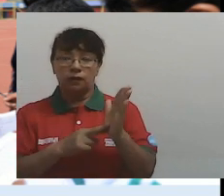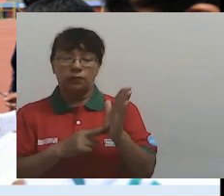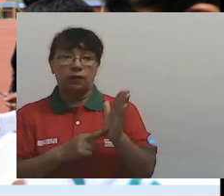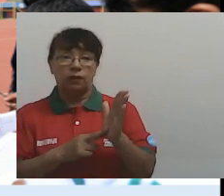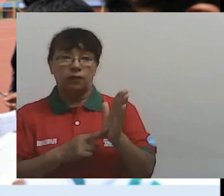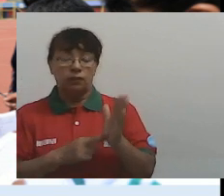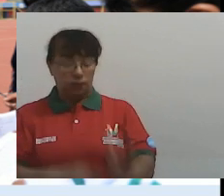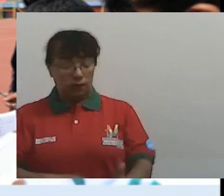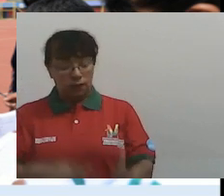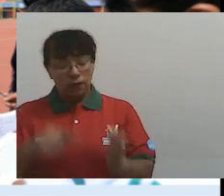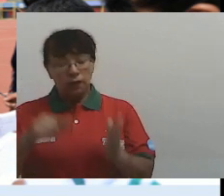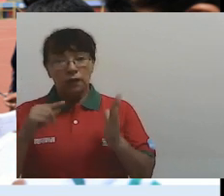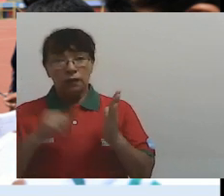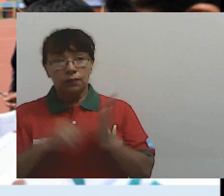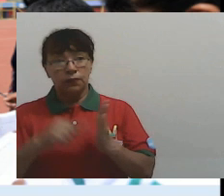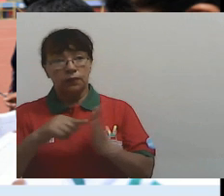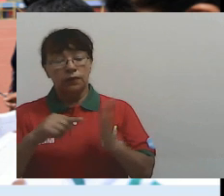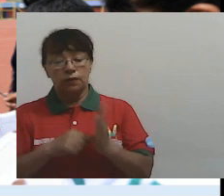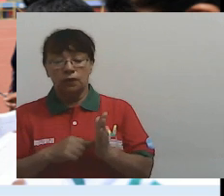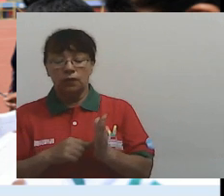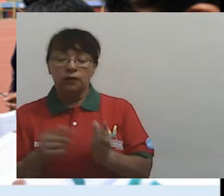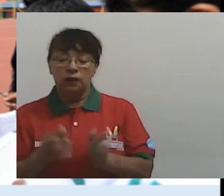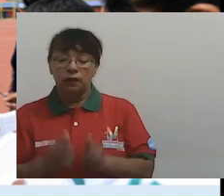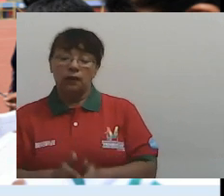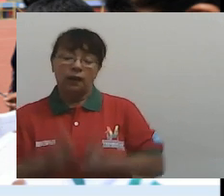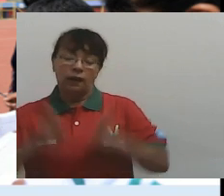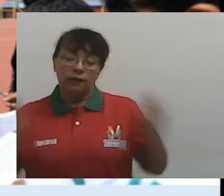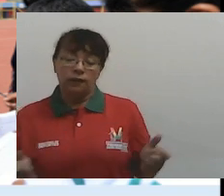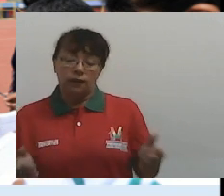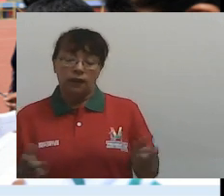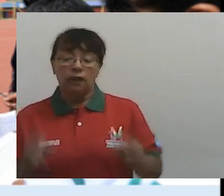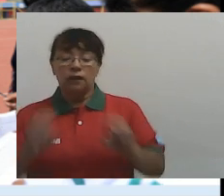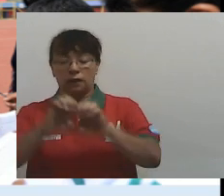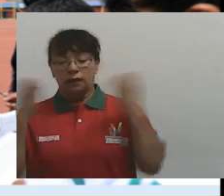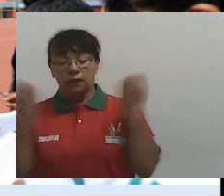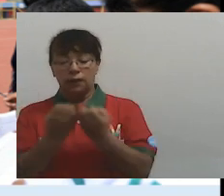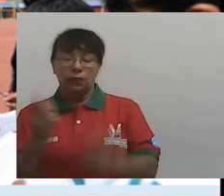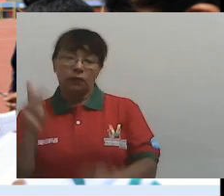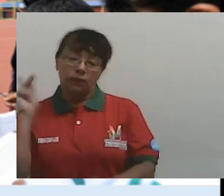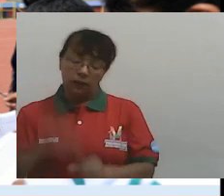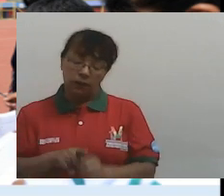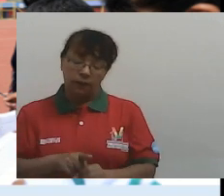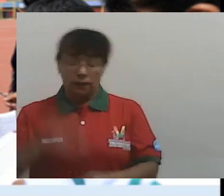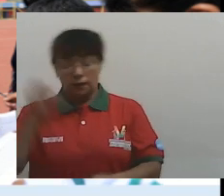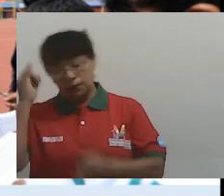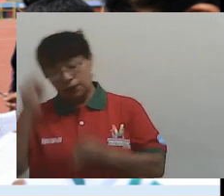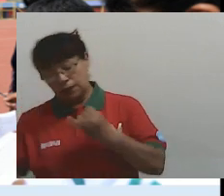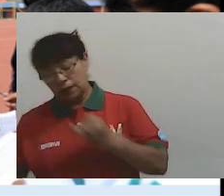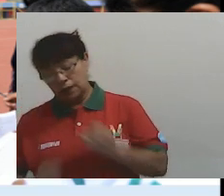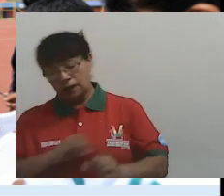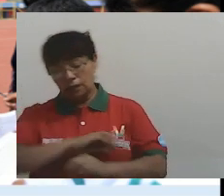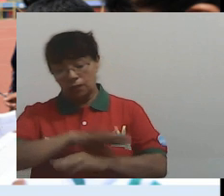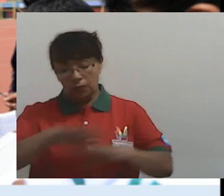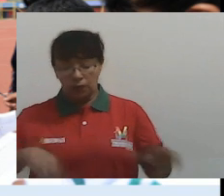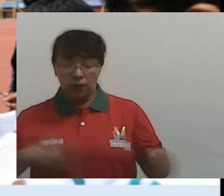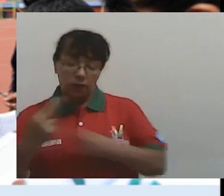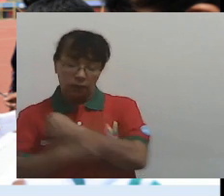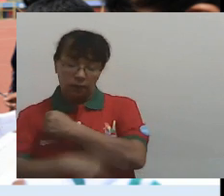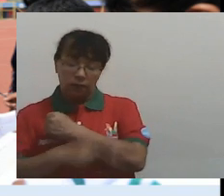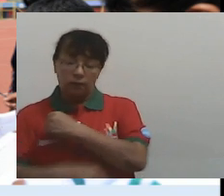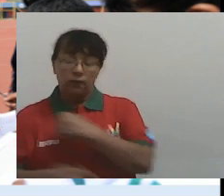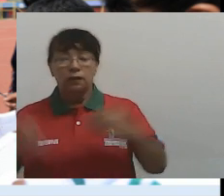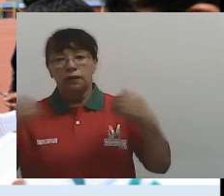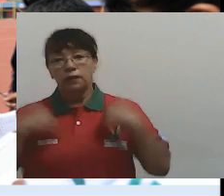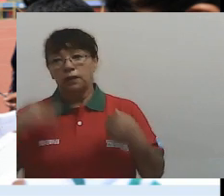en función a la cantidad de equipos que participan. La final de los plurinacionales tiene 9 equipos.